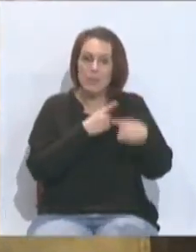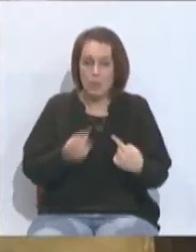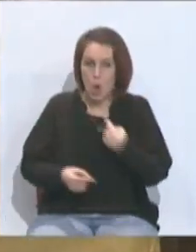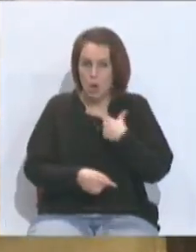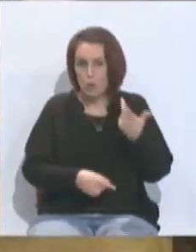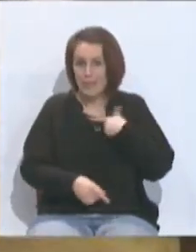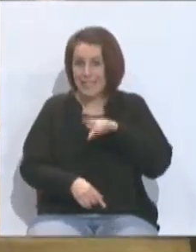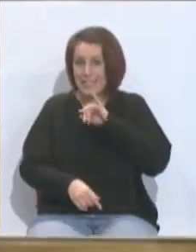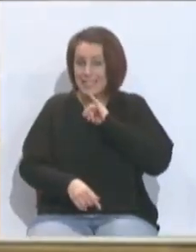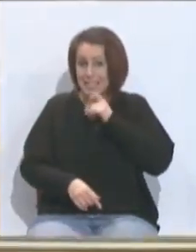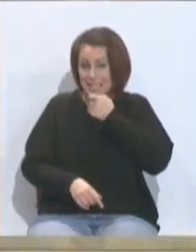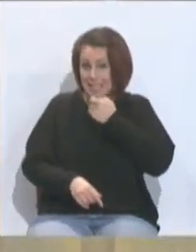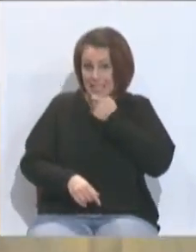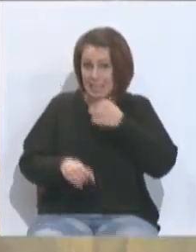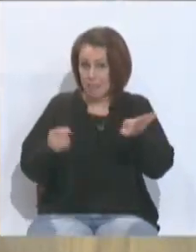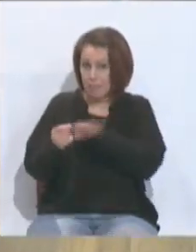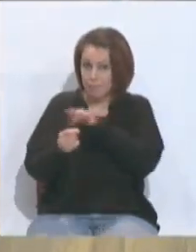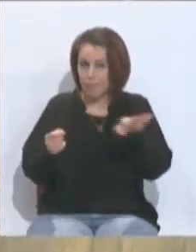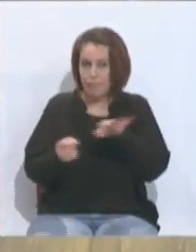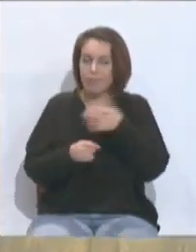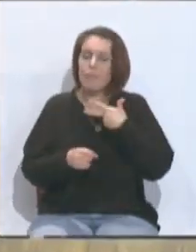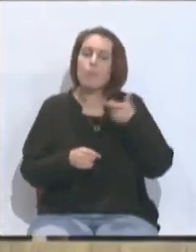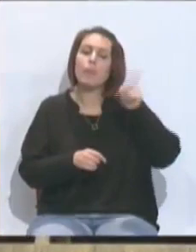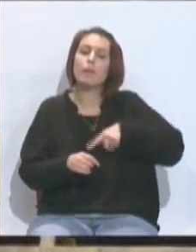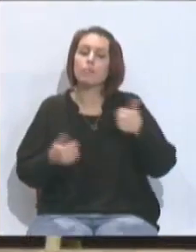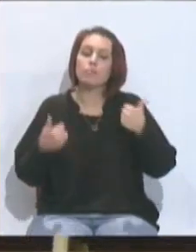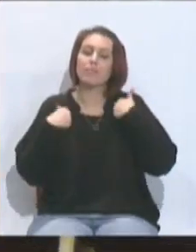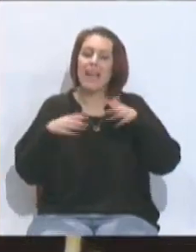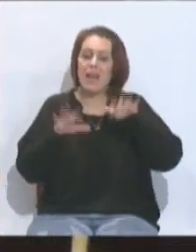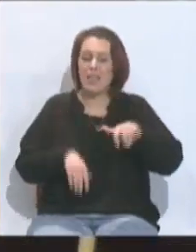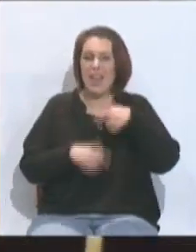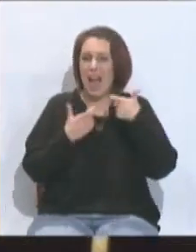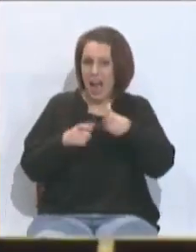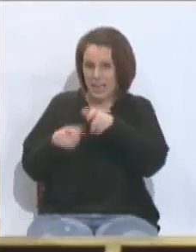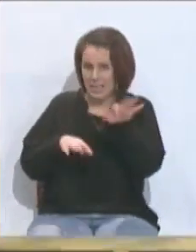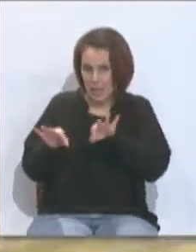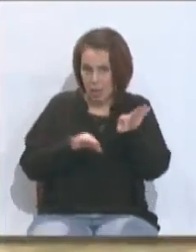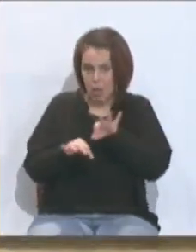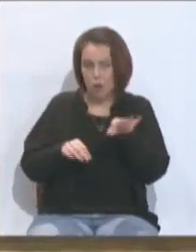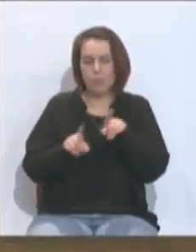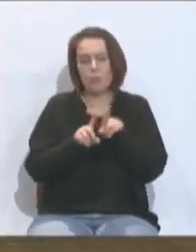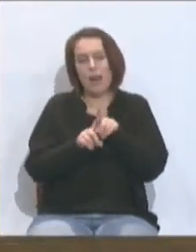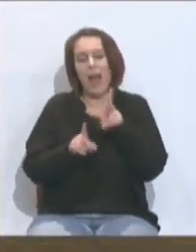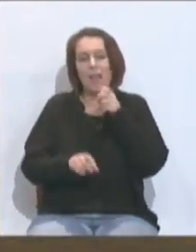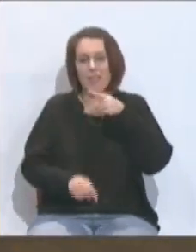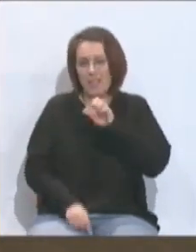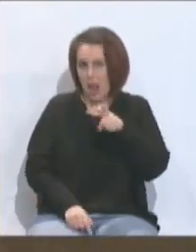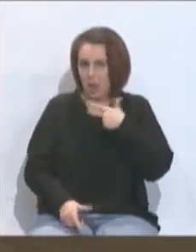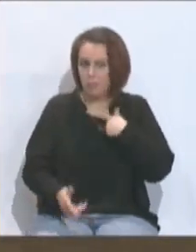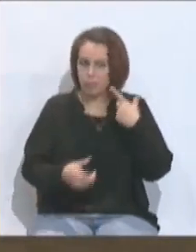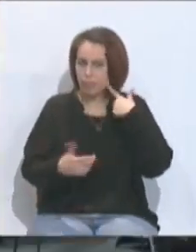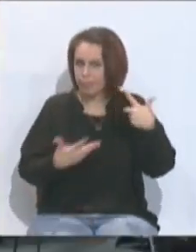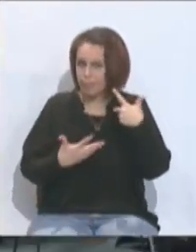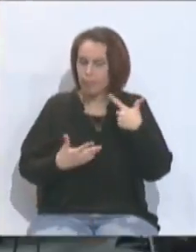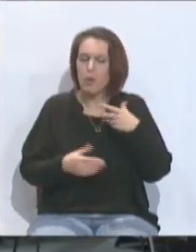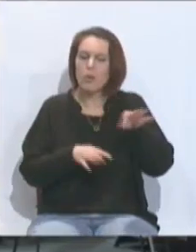y cuerda a cargo de la emergente Orquesta Barroca de Cádiz, con una selección de arias y otras piezas de Handel. A este concierto